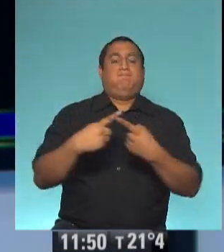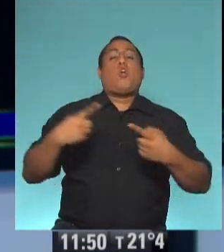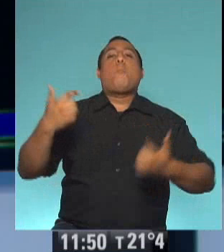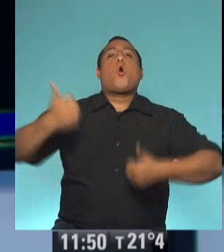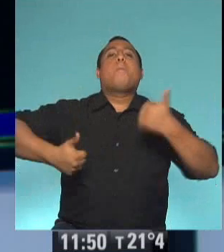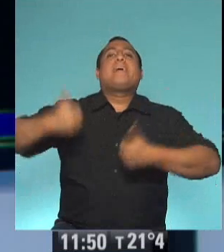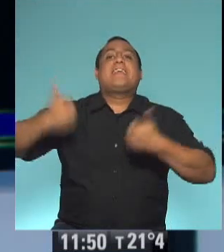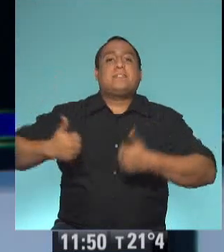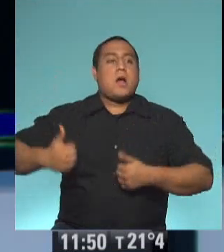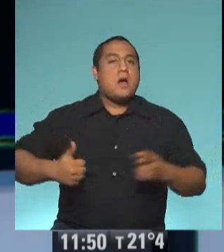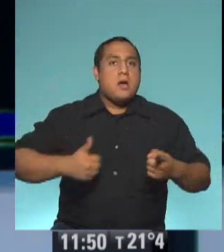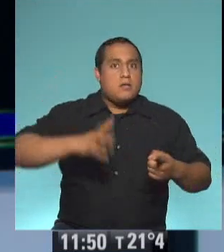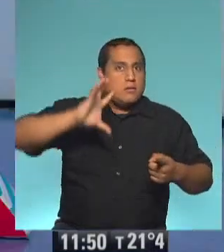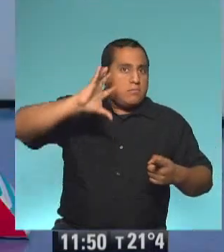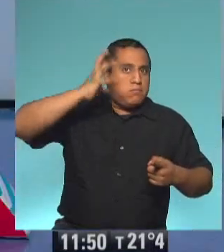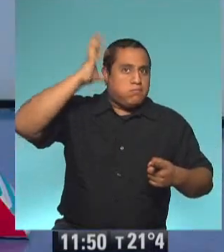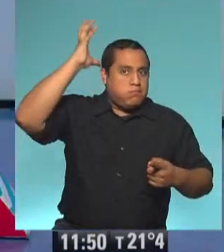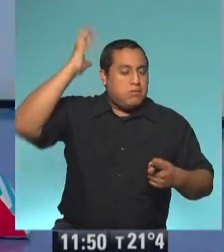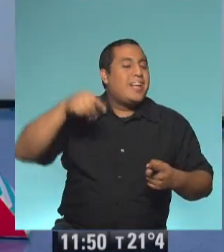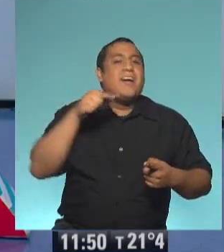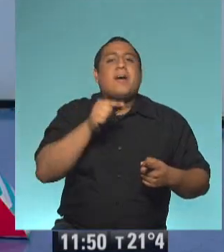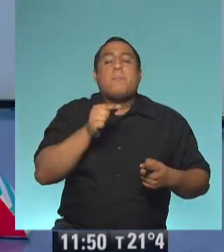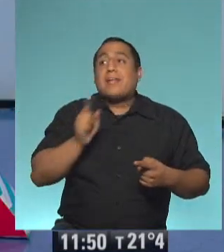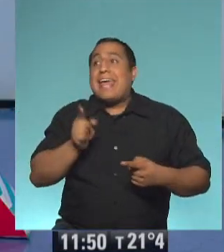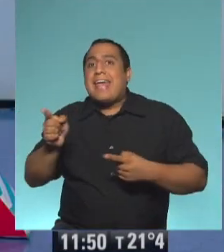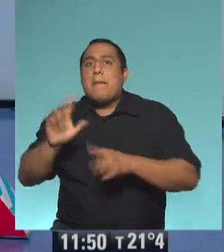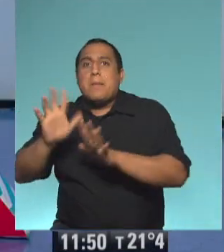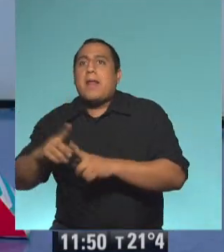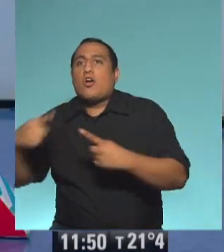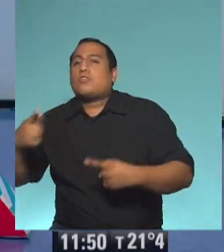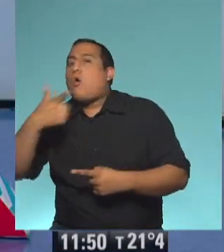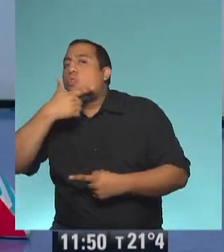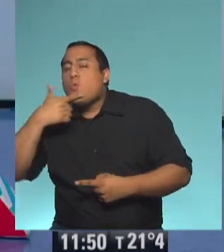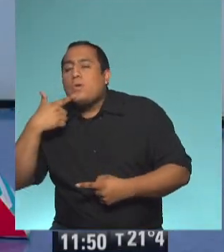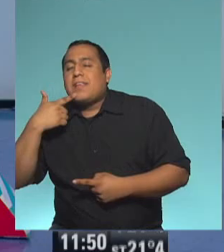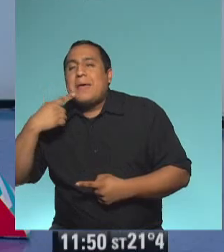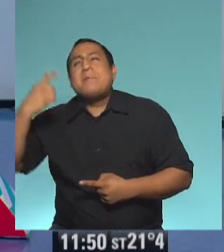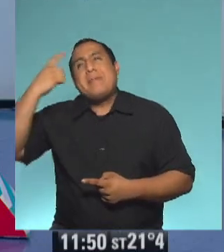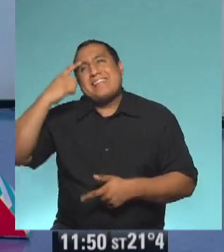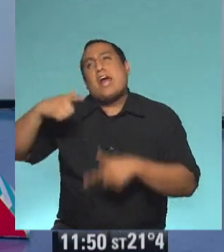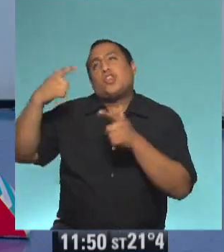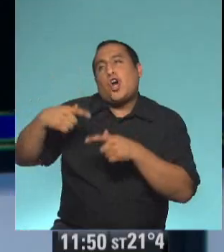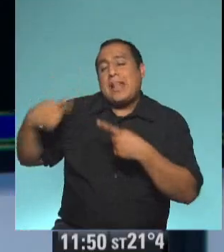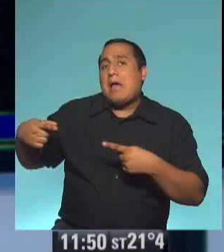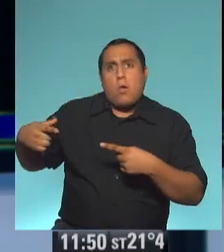Rulo eso le molestó. Porque era más repostera la Gorda. Entonces pensaron que iba a ser tortas y eso, pero al final vendía de todo, claro. Sí. Recordemos que